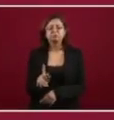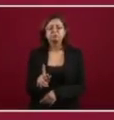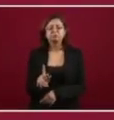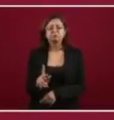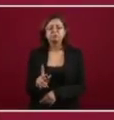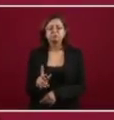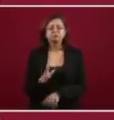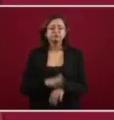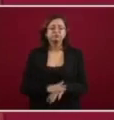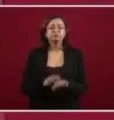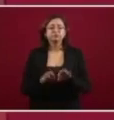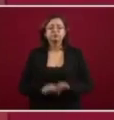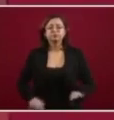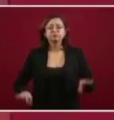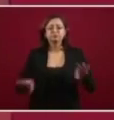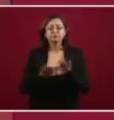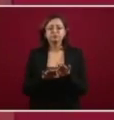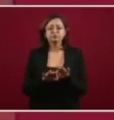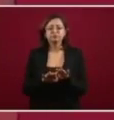sobre todo